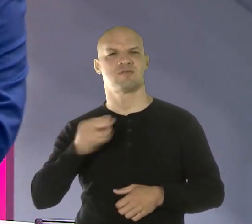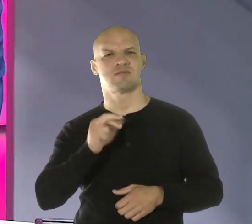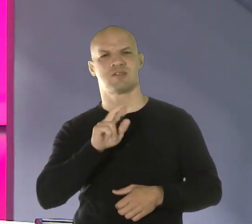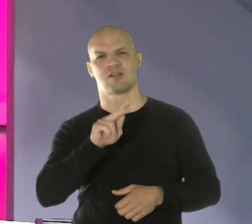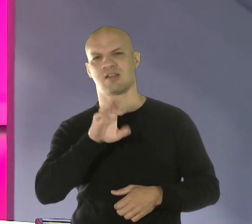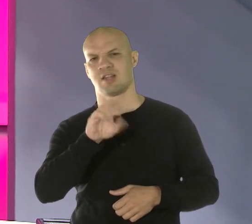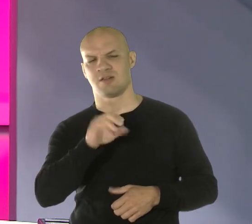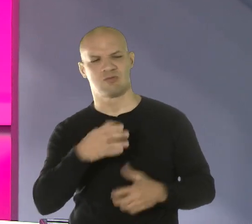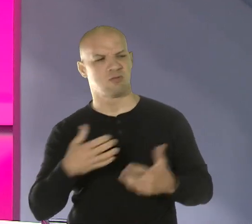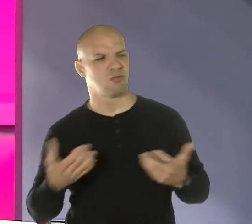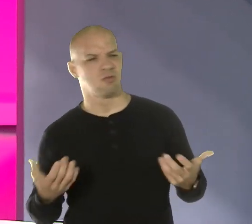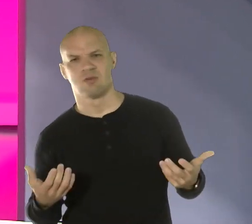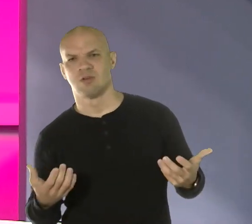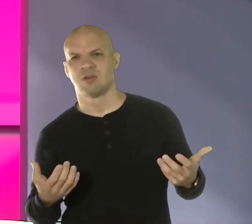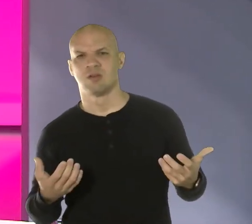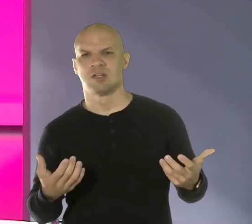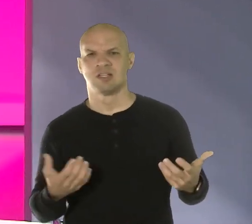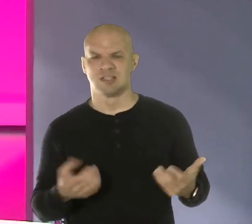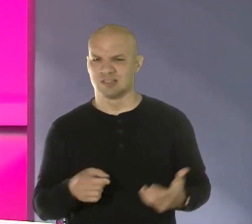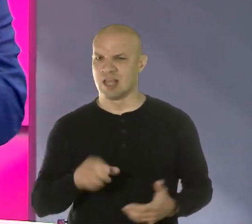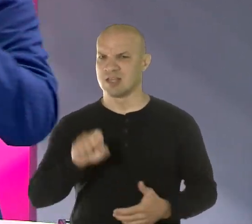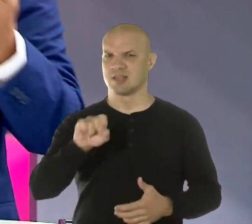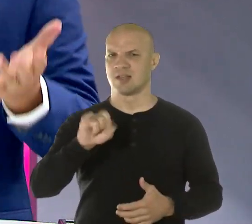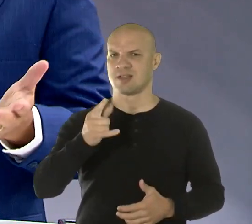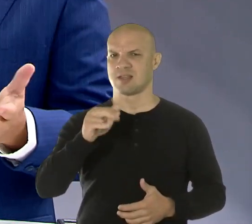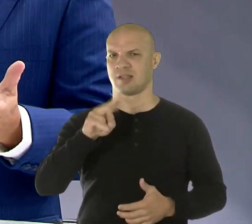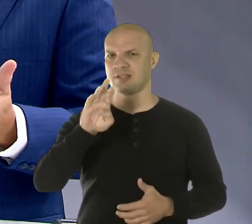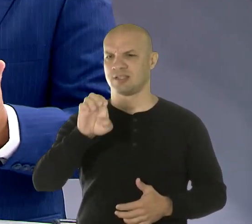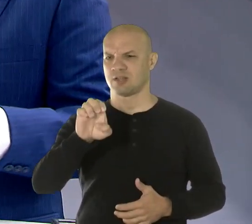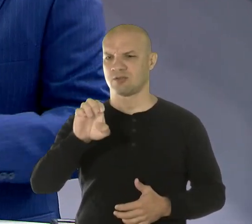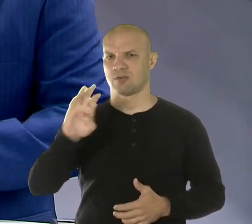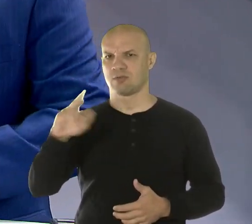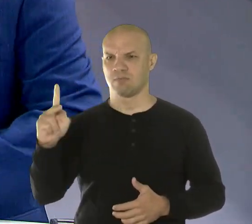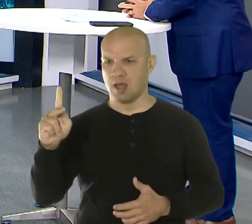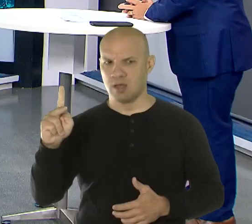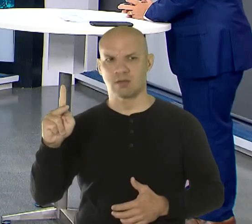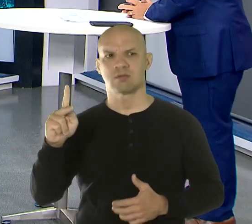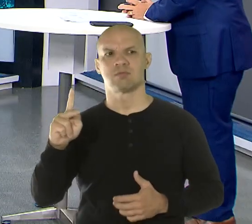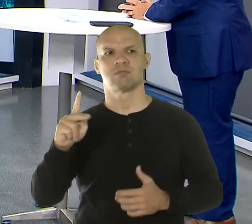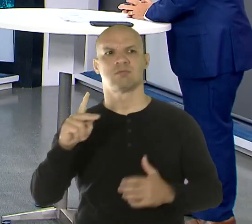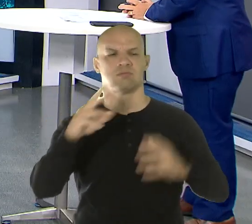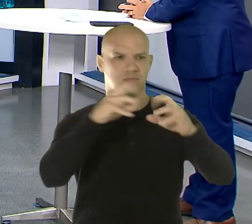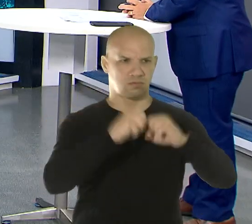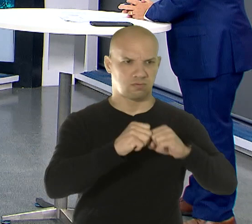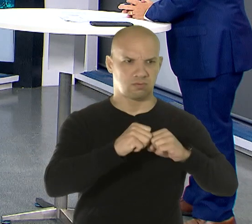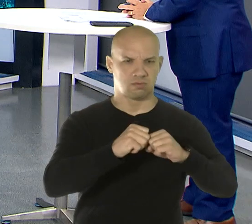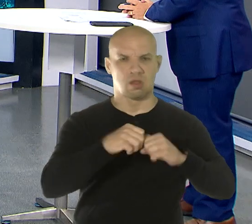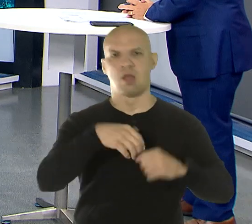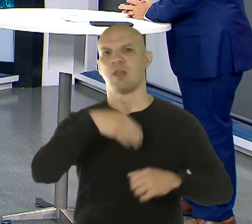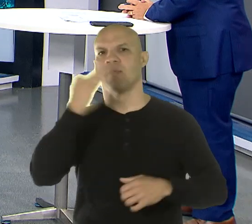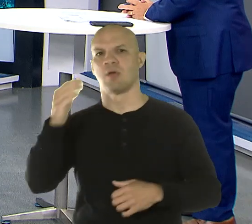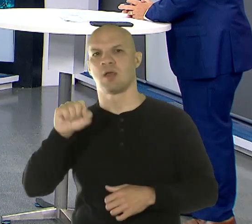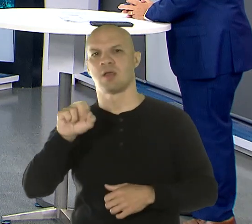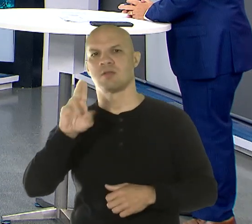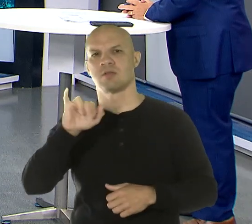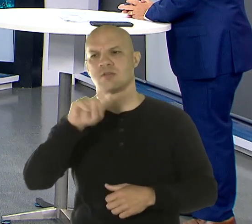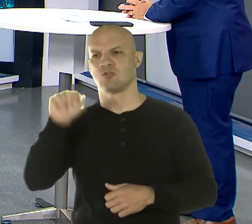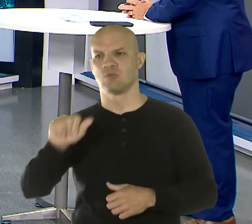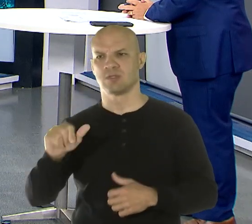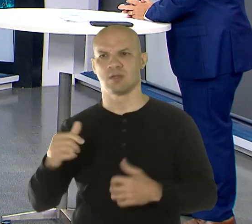puertas del Signature Bank y entonces luego en Suiza? Es un brinco,